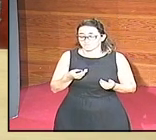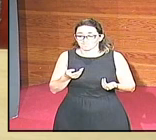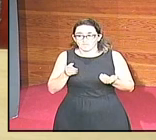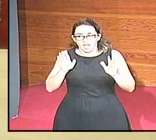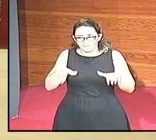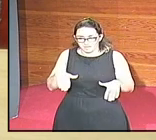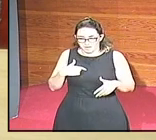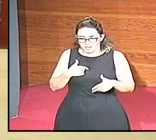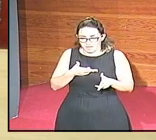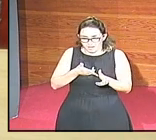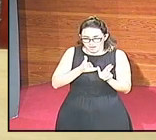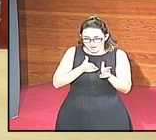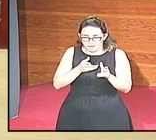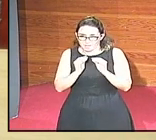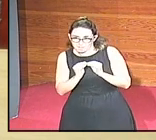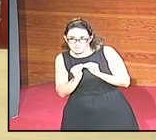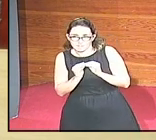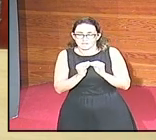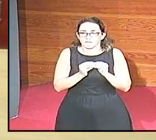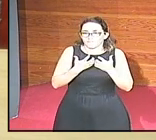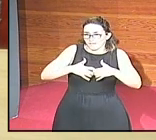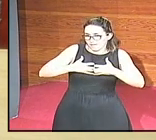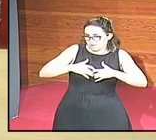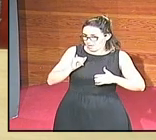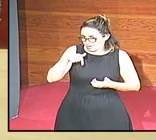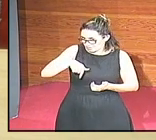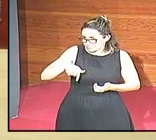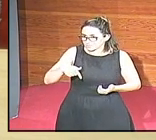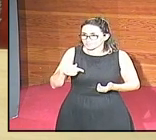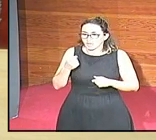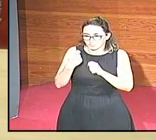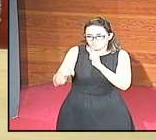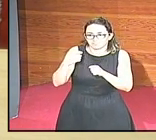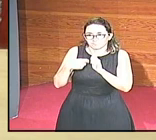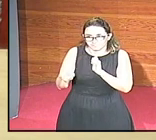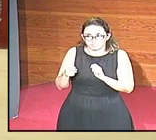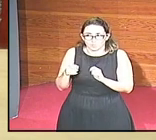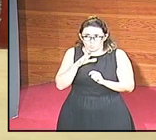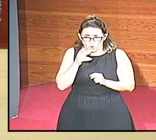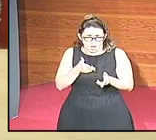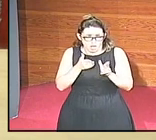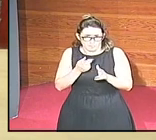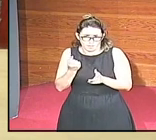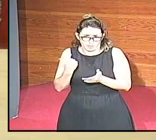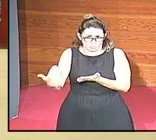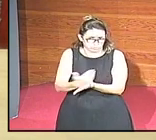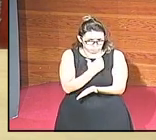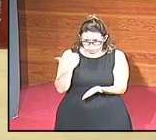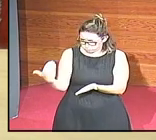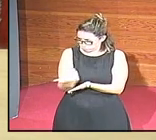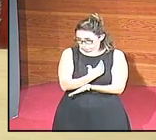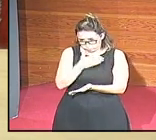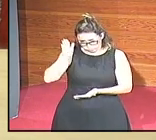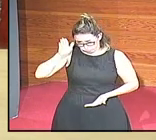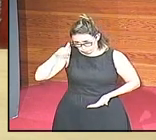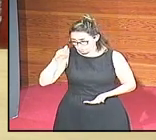hay que sacarle rendimiento, o sea, eso, las armas dan mucho dinero. Es una de las gas que más dinero dan en el mundo. Las armas,